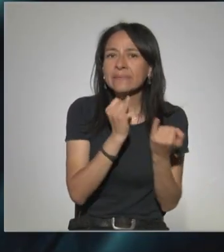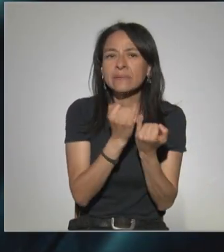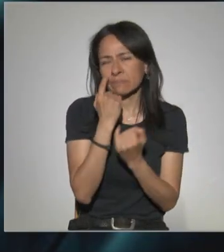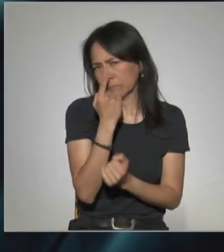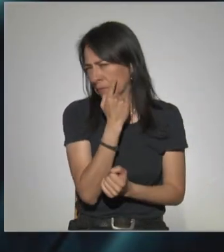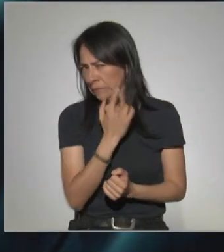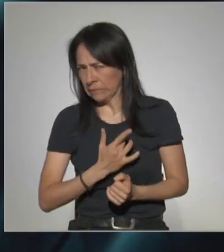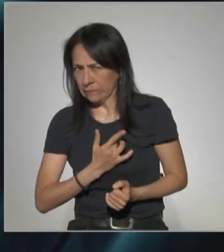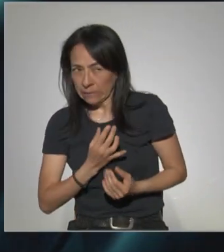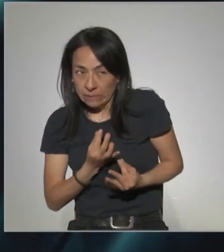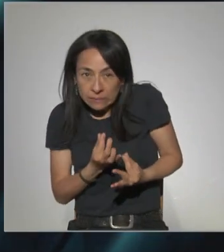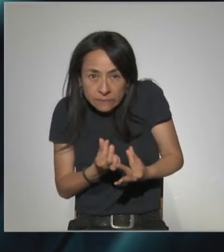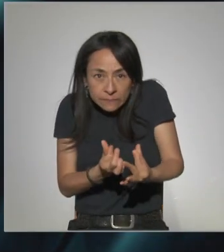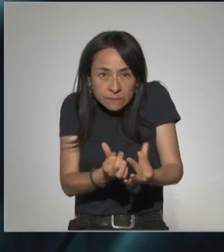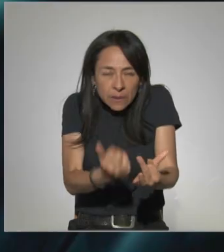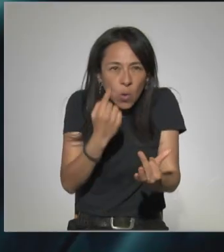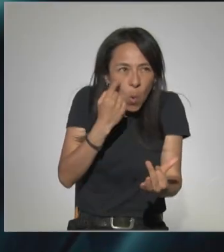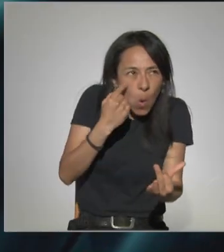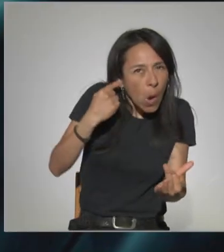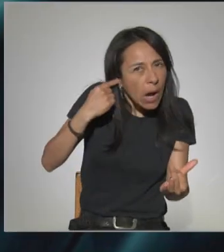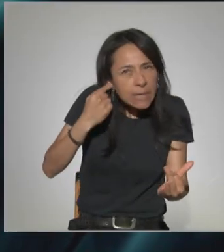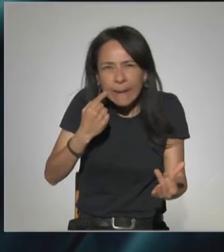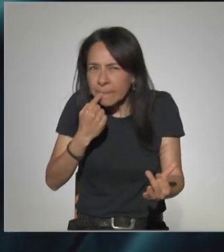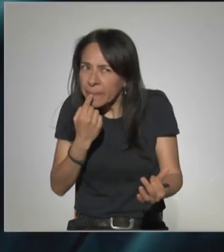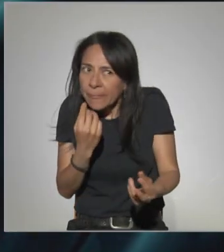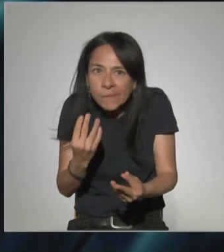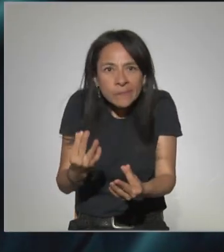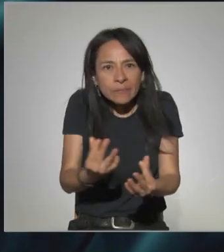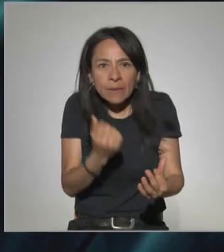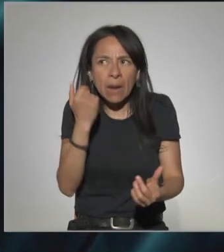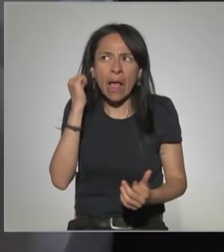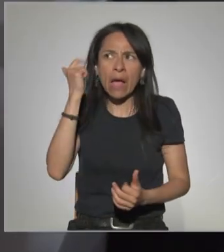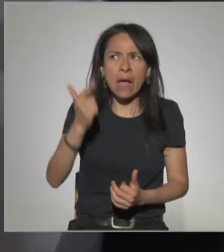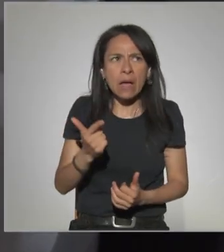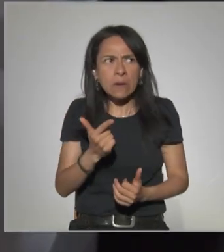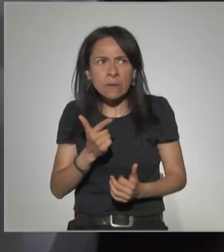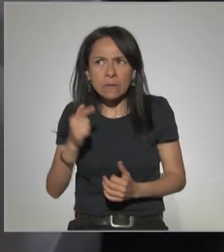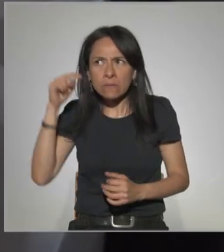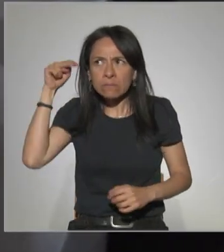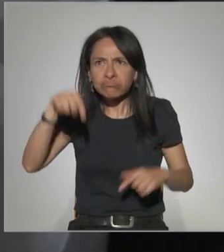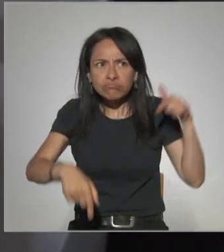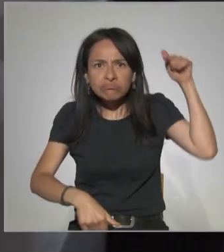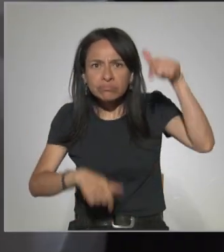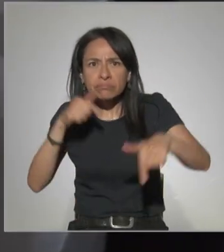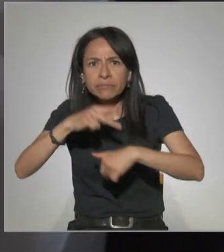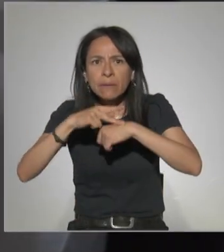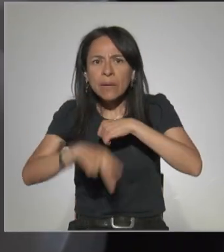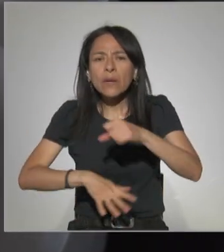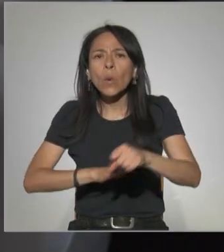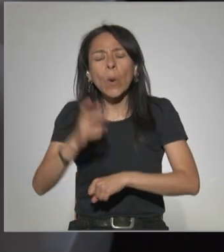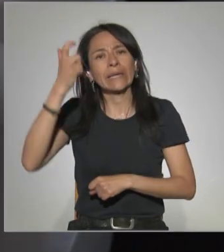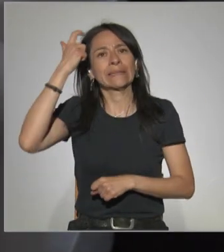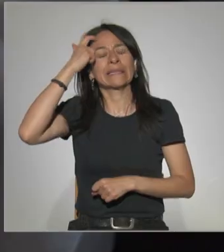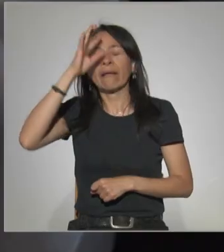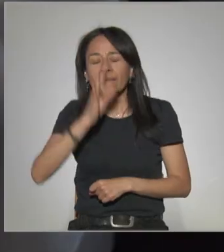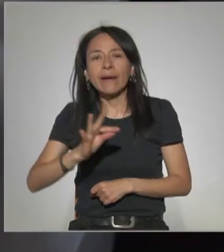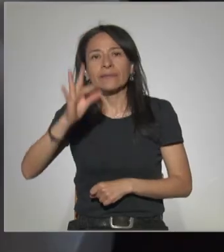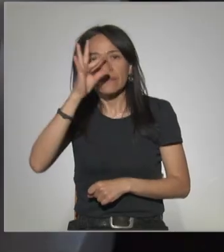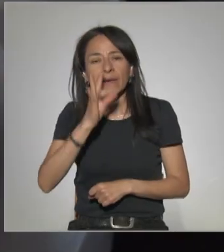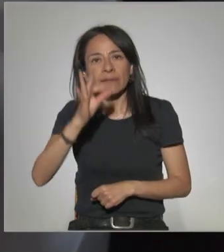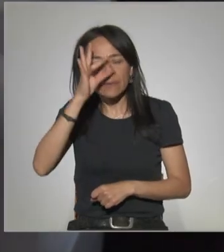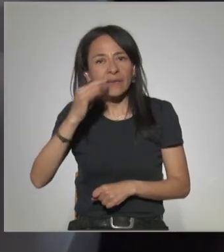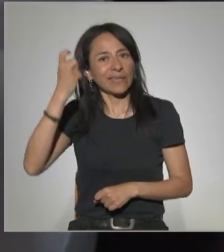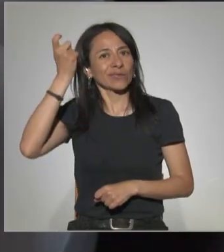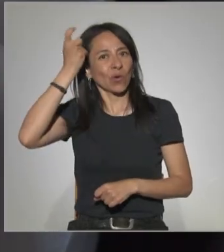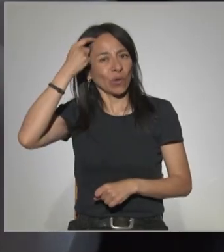percepción de todos los sentidos para poder detectar las potenciales amenazas. También hay fallas a nivel cognitivo, esto es, si